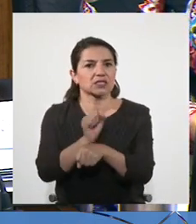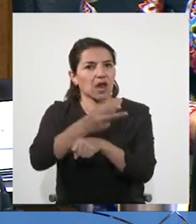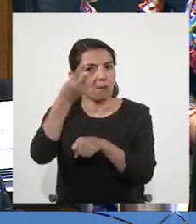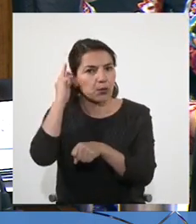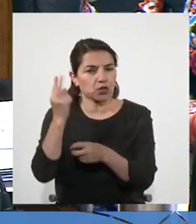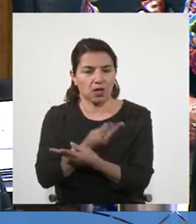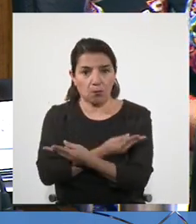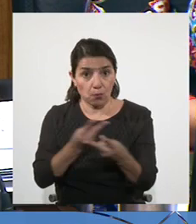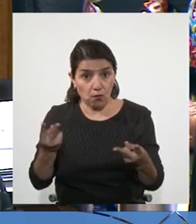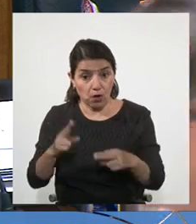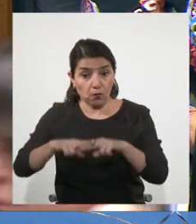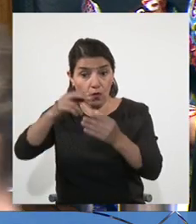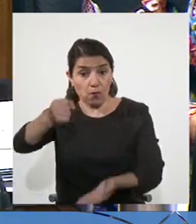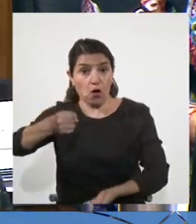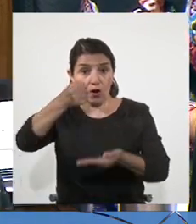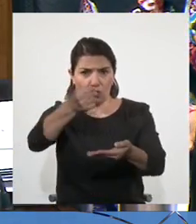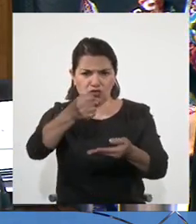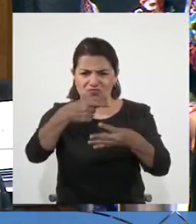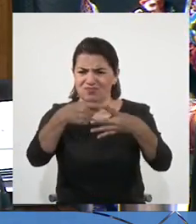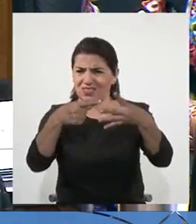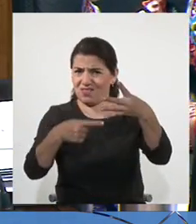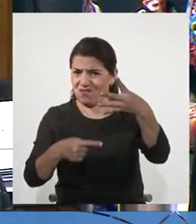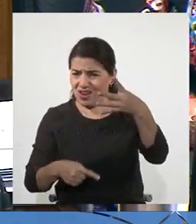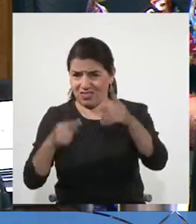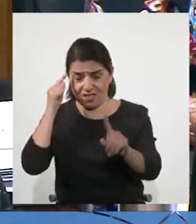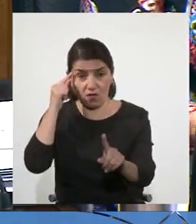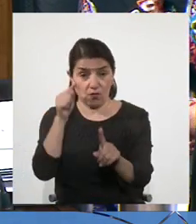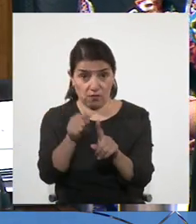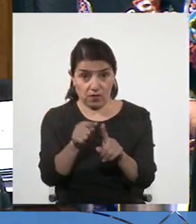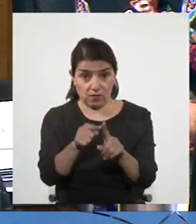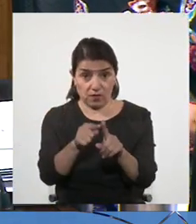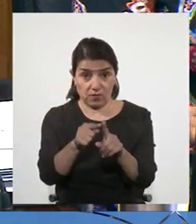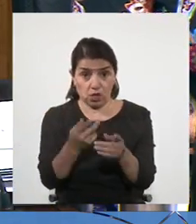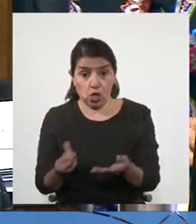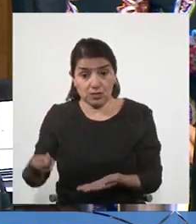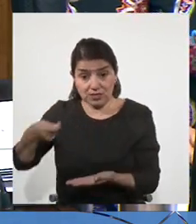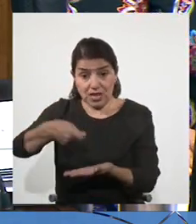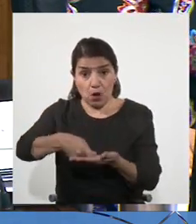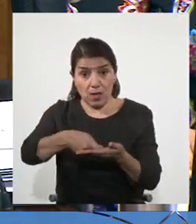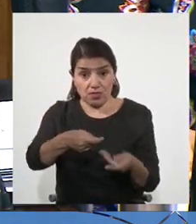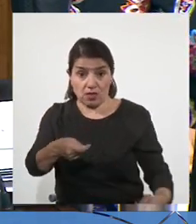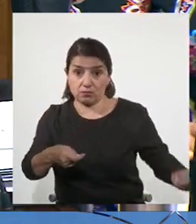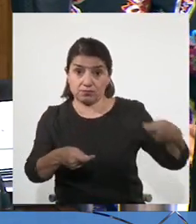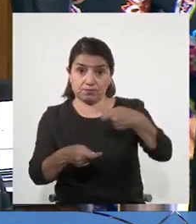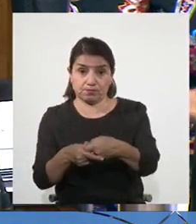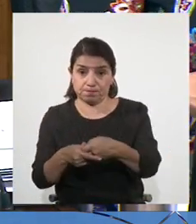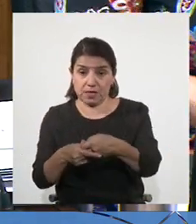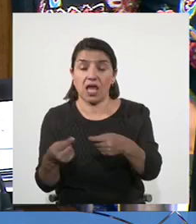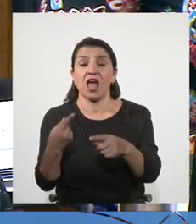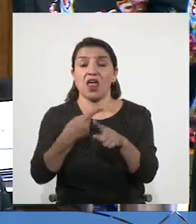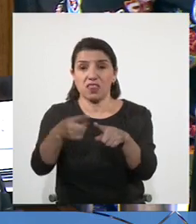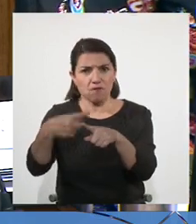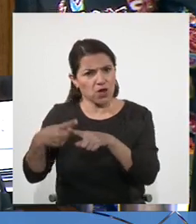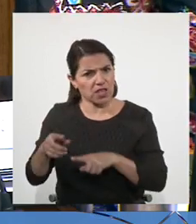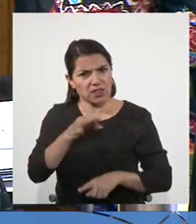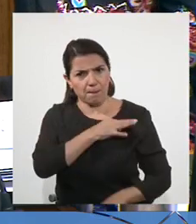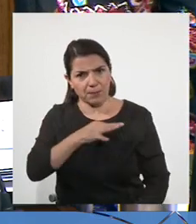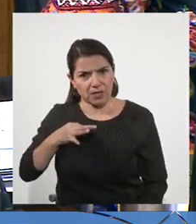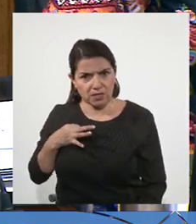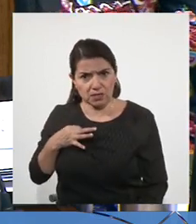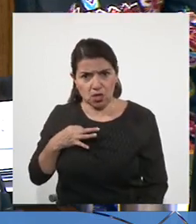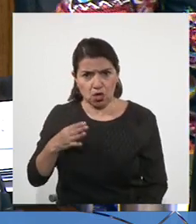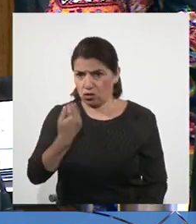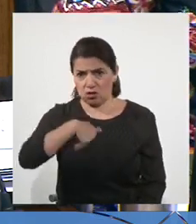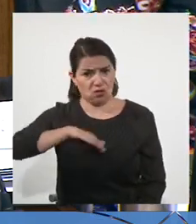recursos se emplean en las más diversas opciones, se suplementan, por cierto, los presupuestos sectoriales de los diversos ministerios. Es decir, nos